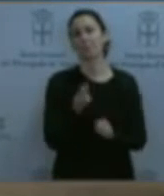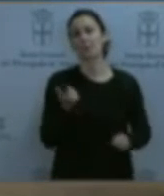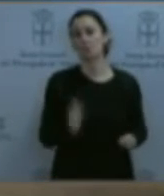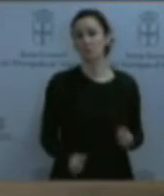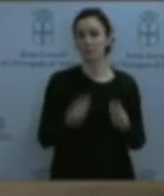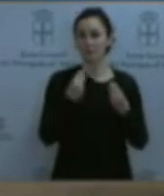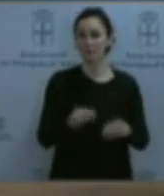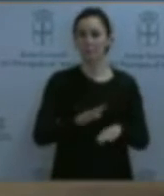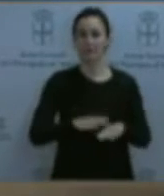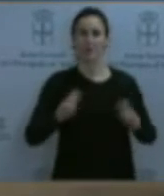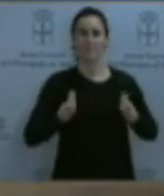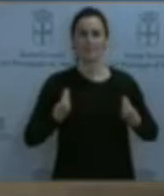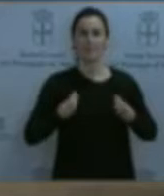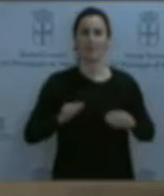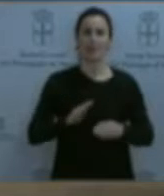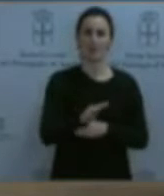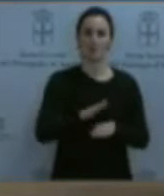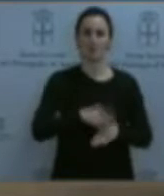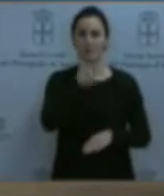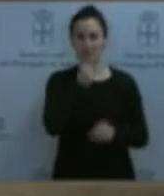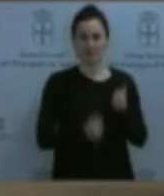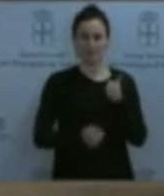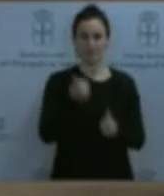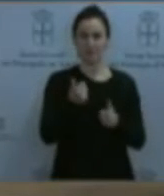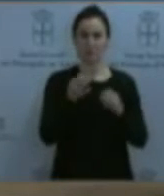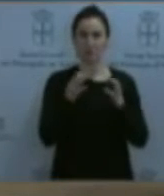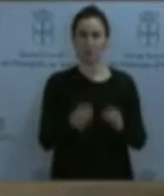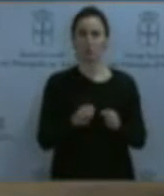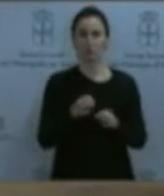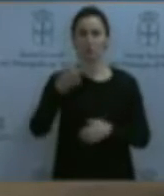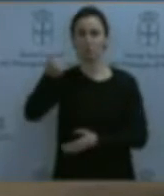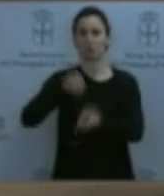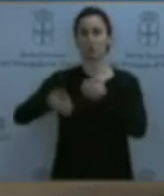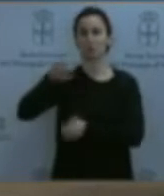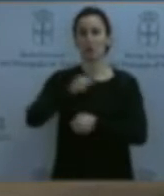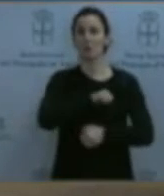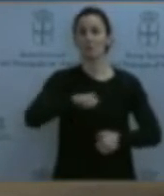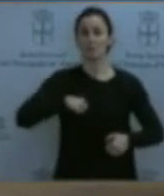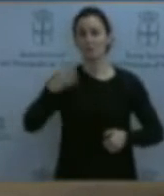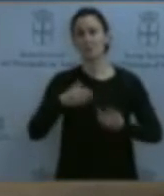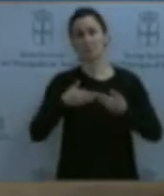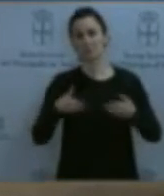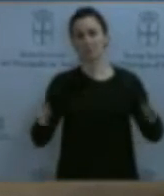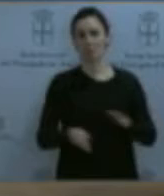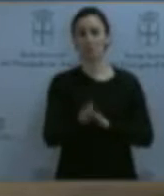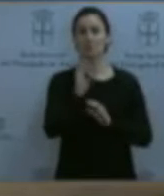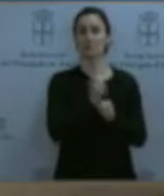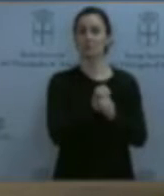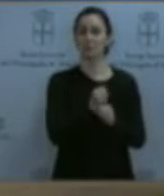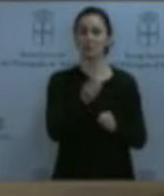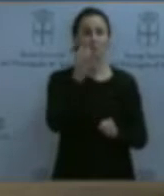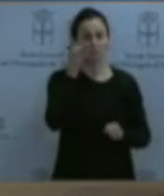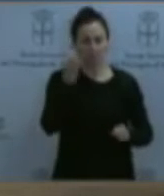que permita vivir, con ayudas que faciliten levantar la persiana, por ejemplo, a los autónomos, con que sea una